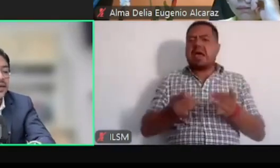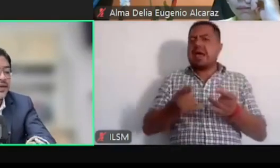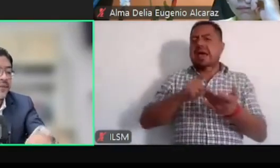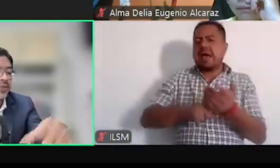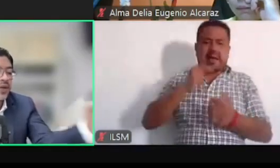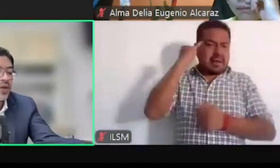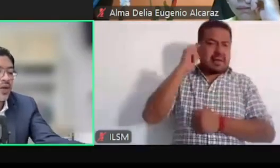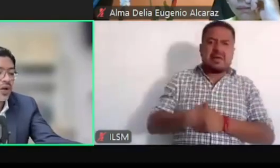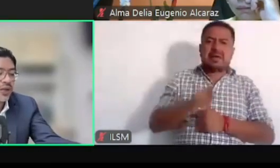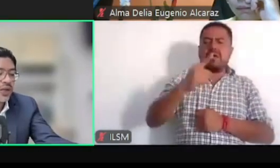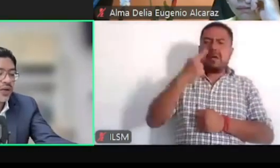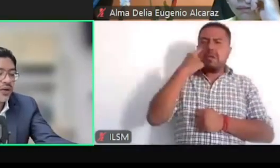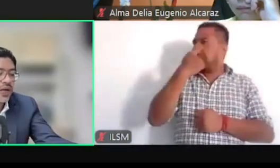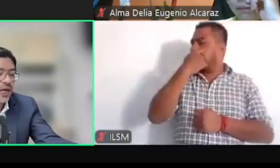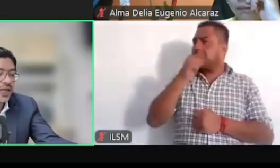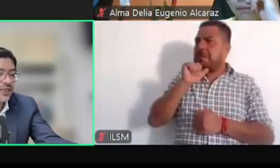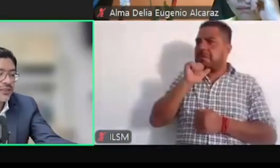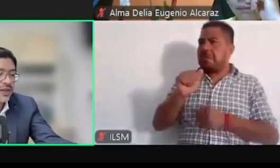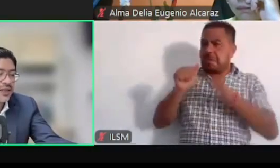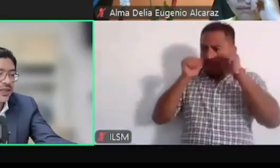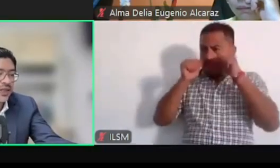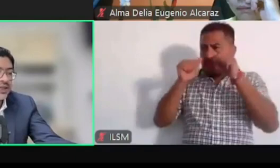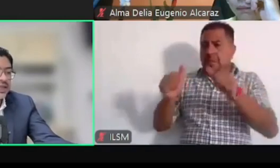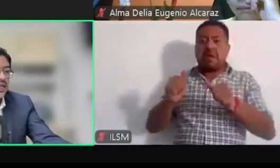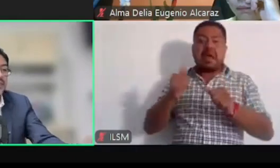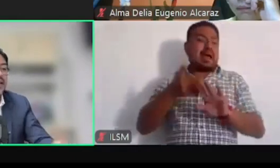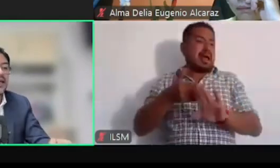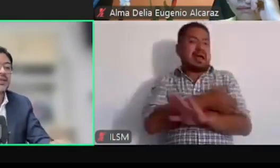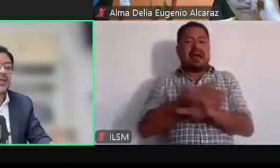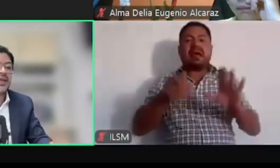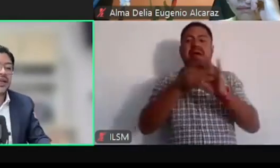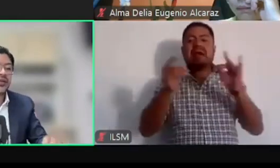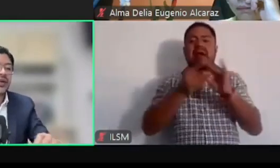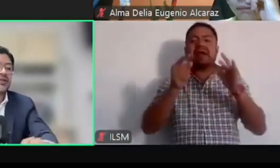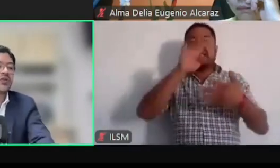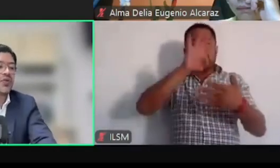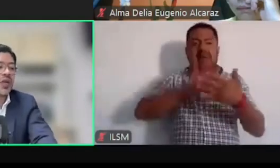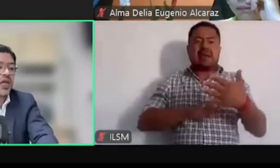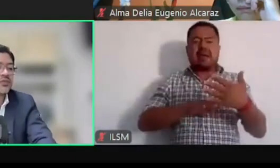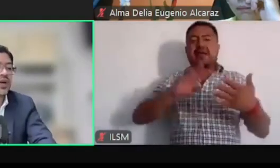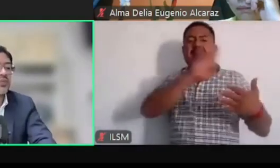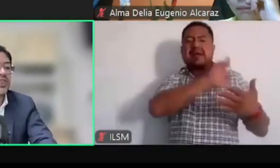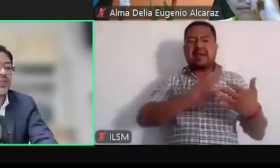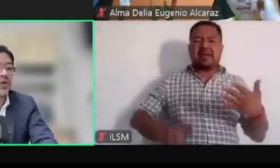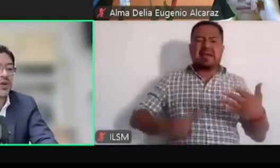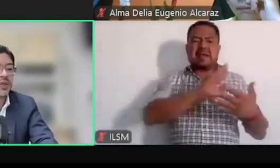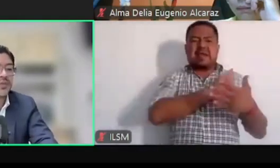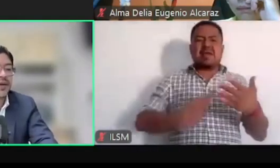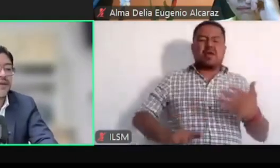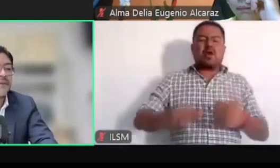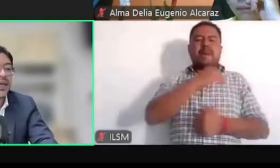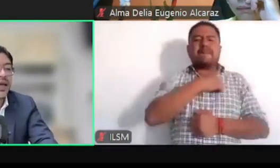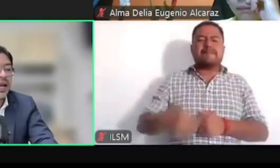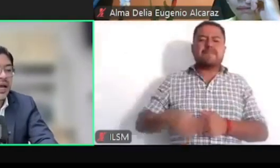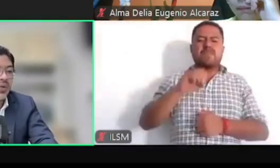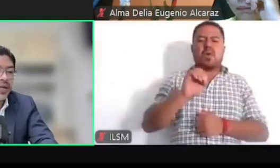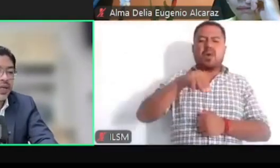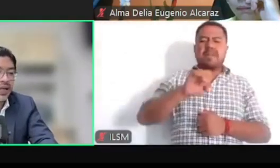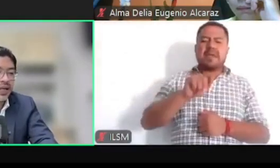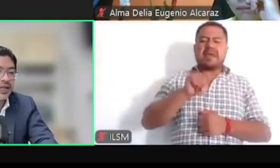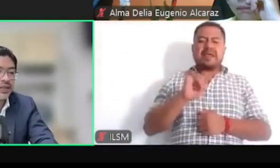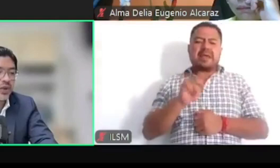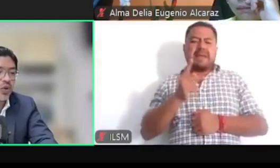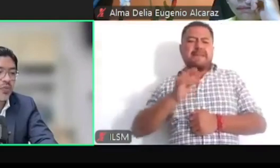indígenas lo anterior al estimarse que al ser la planilla lista de regidurías postuladas por el municipio de Metepec la